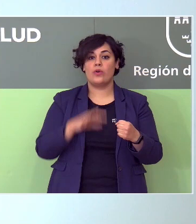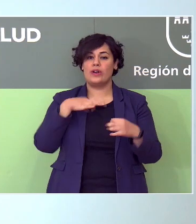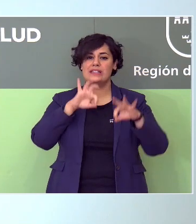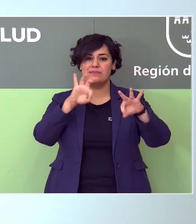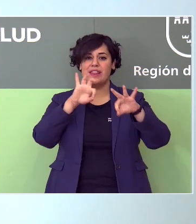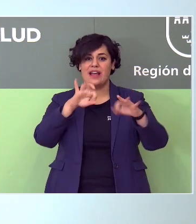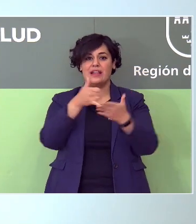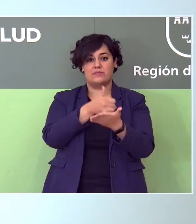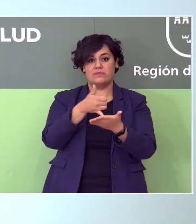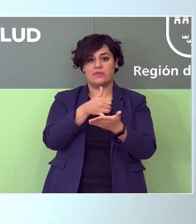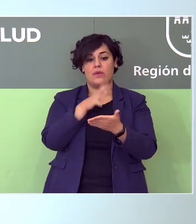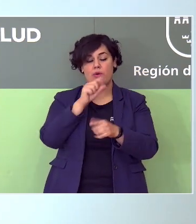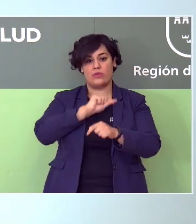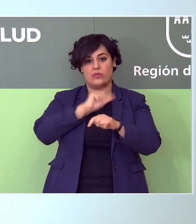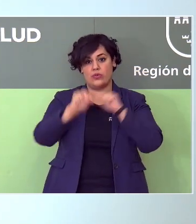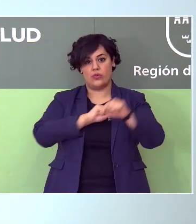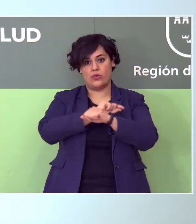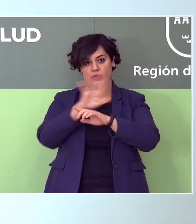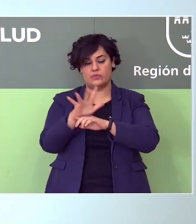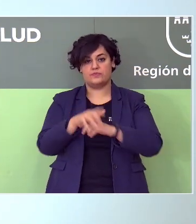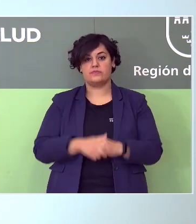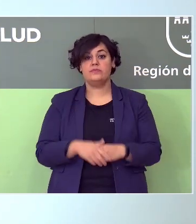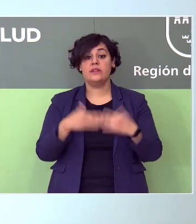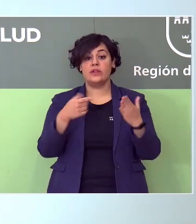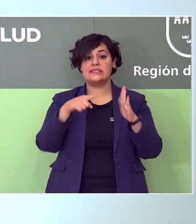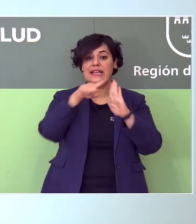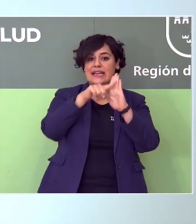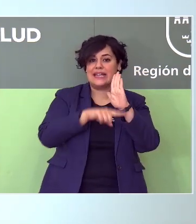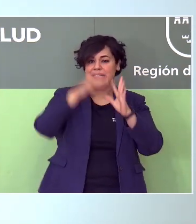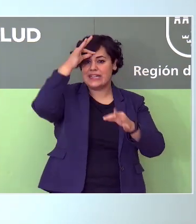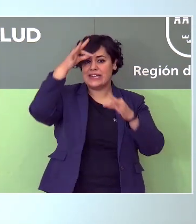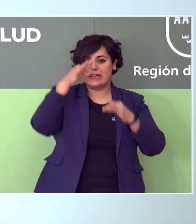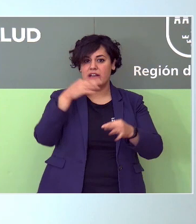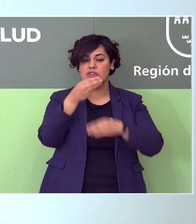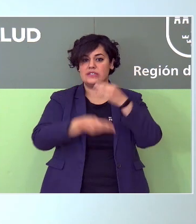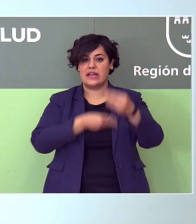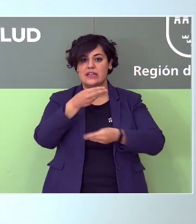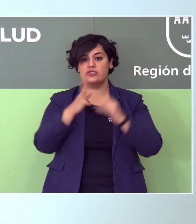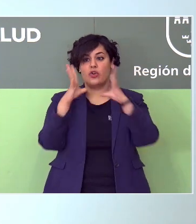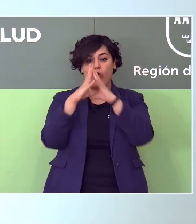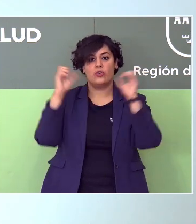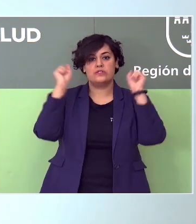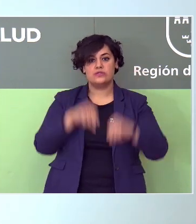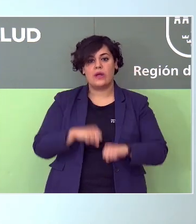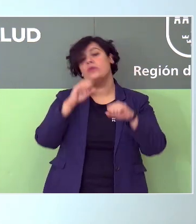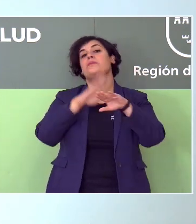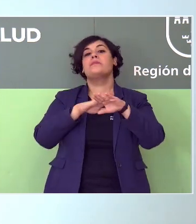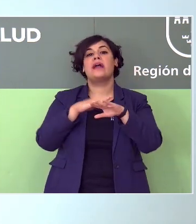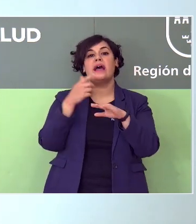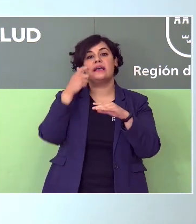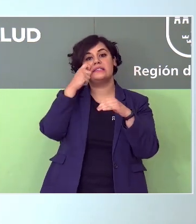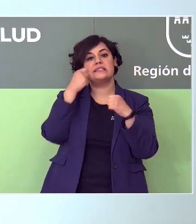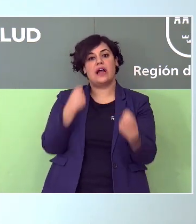al COVID-19. Por parte de este servicio se elaboró una serie de criterios consensuados para la protección de la salud de los trabajadores más